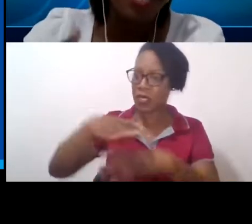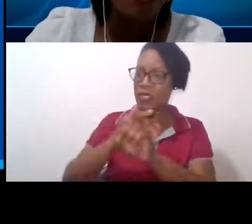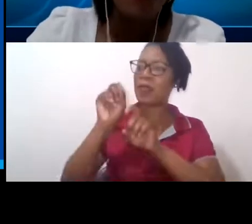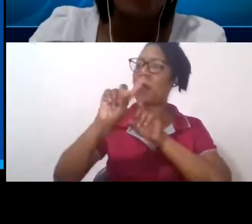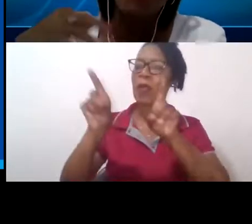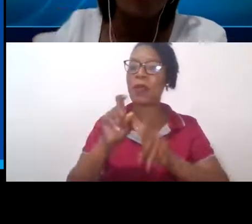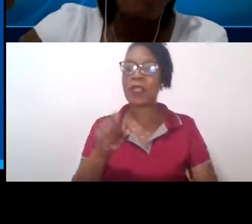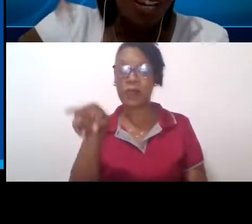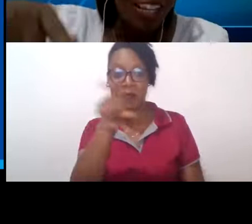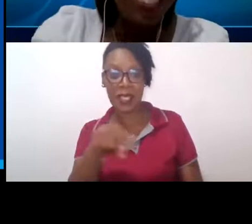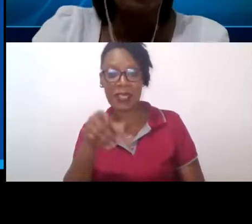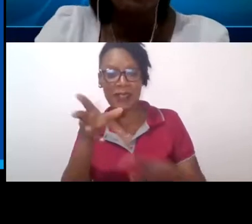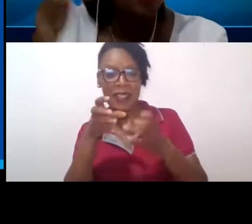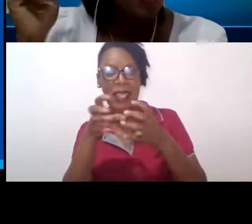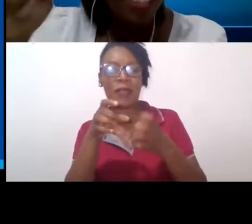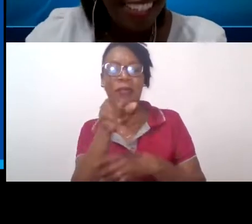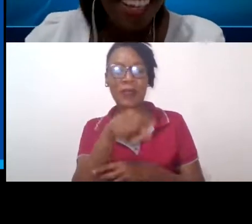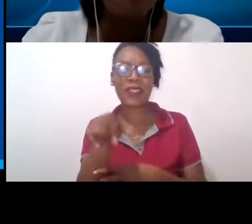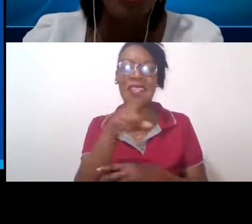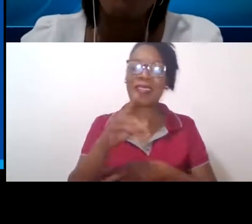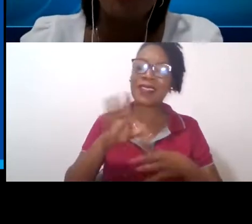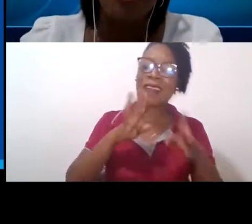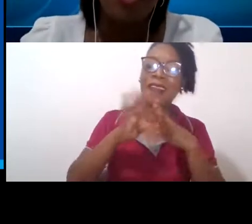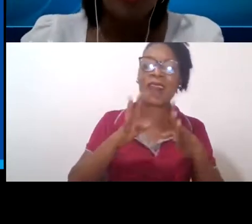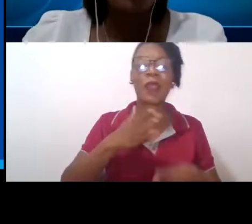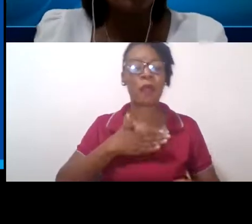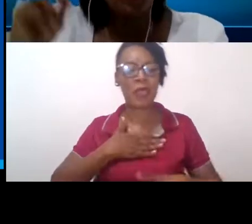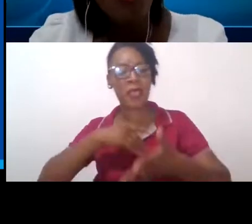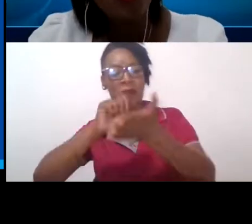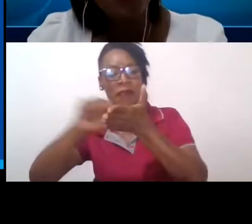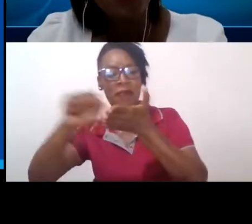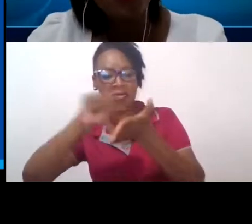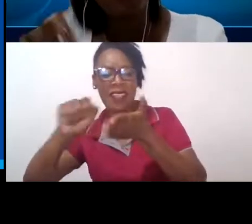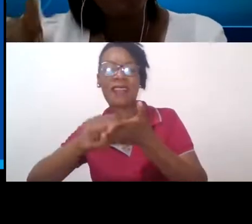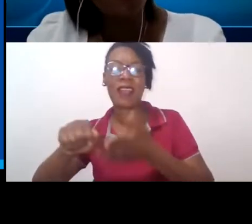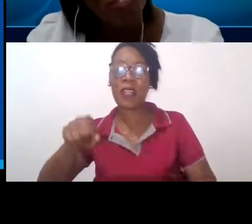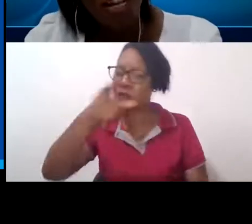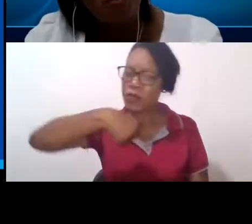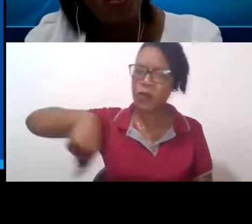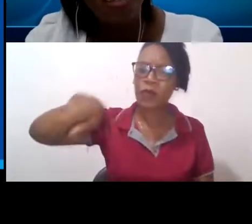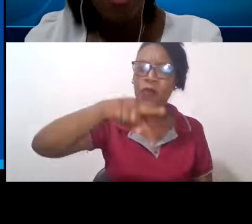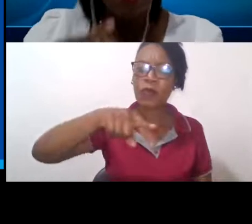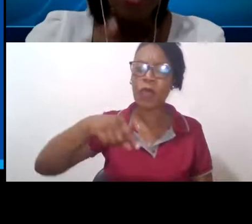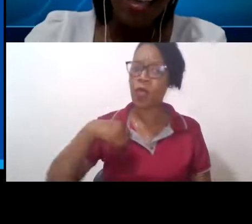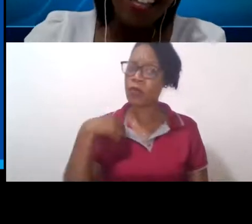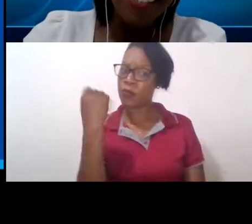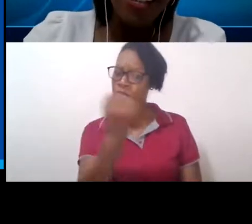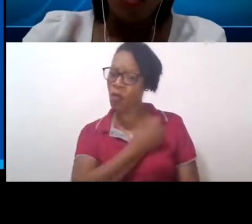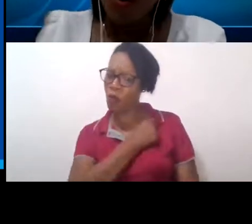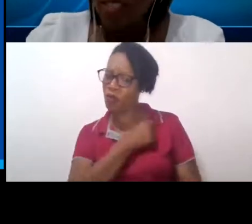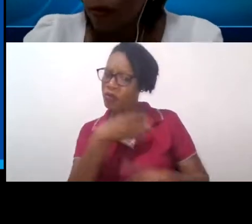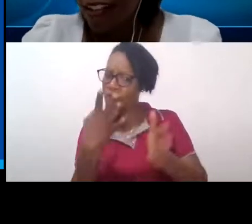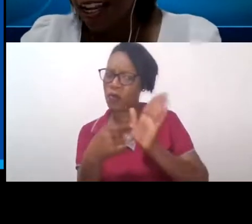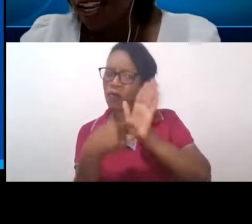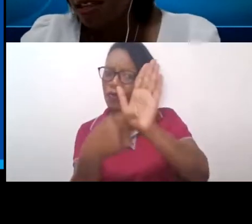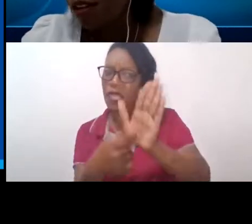ustedes interactúen conmigo y para eso está el chat, escriban. ¿Somos o nos mostramos? ¿Es